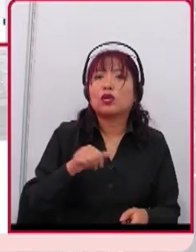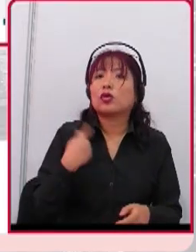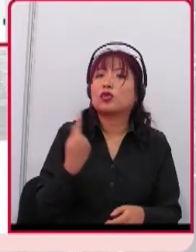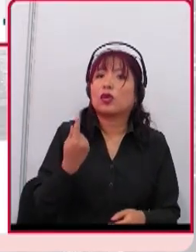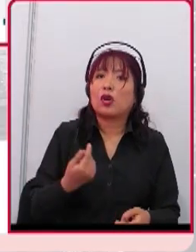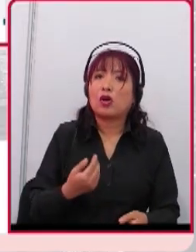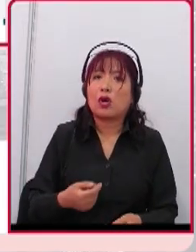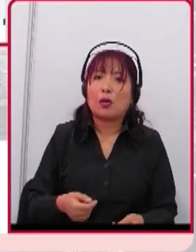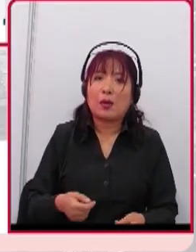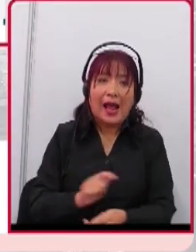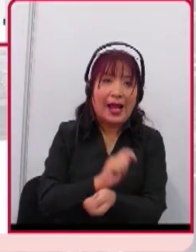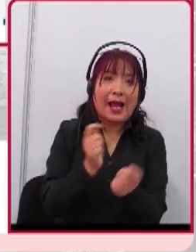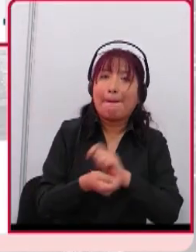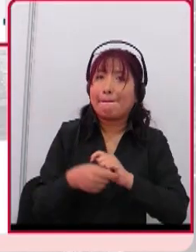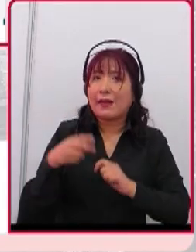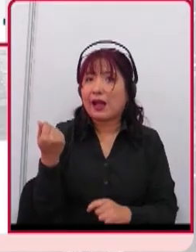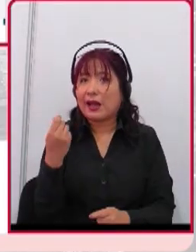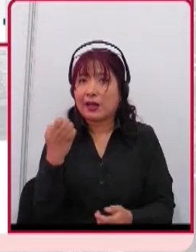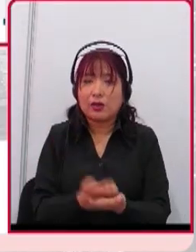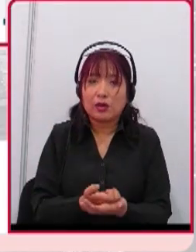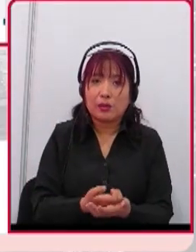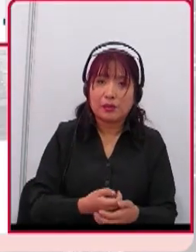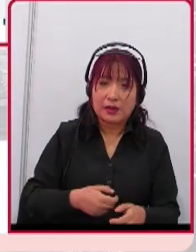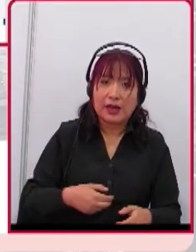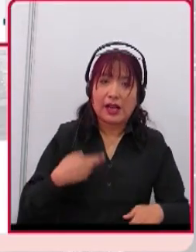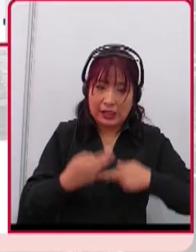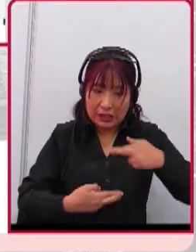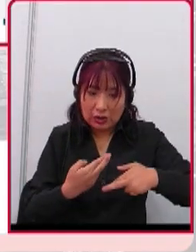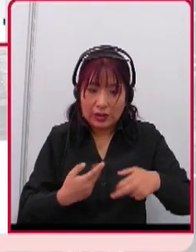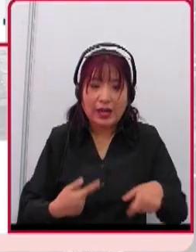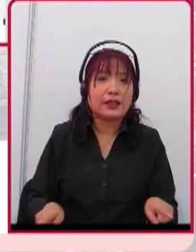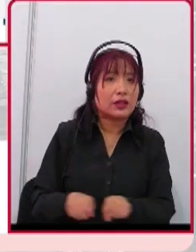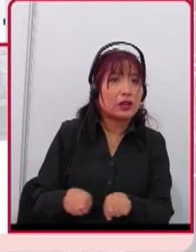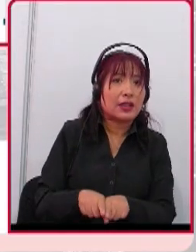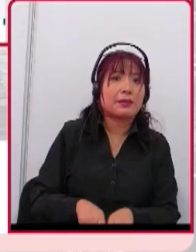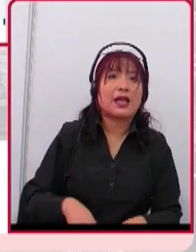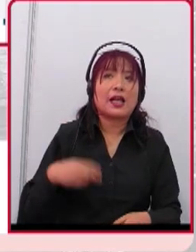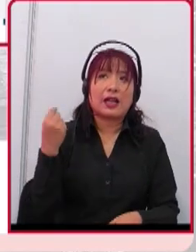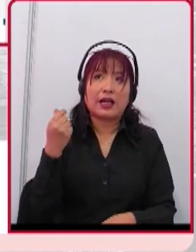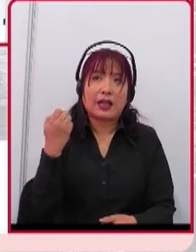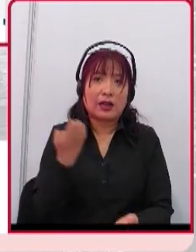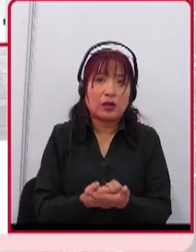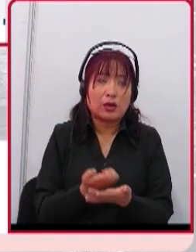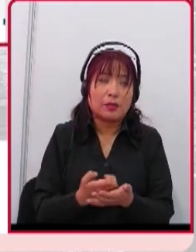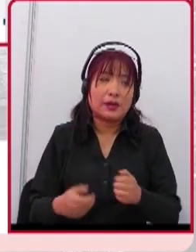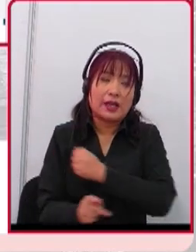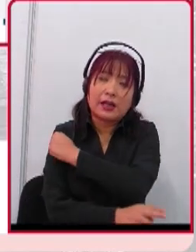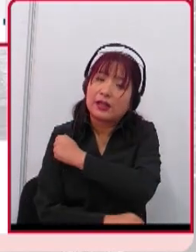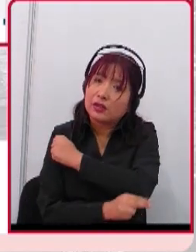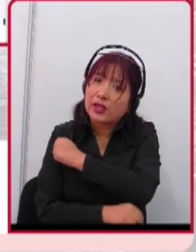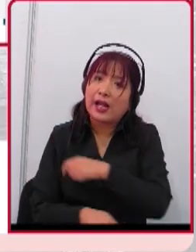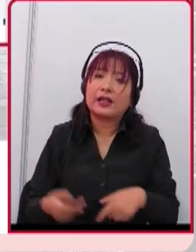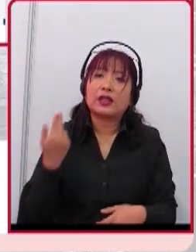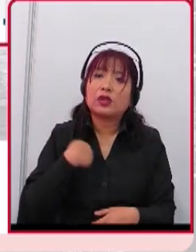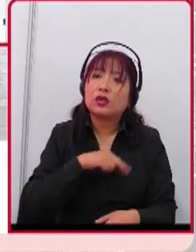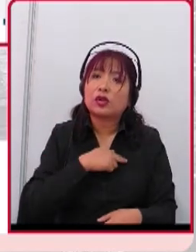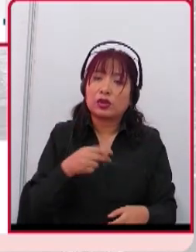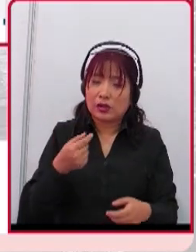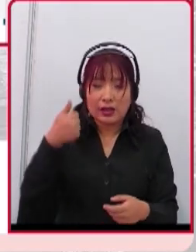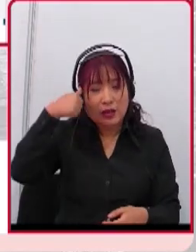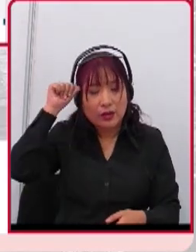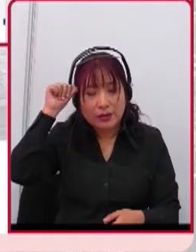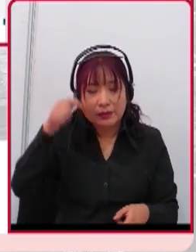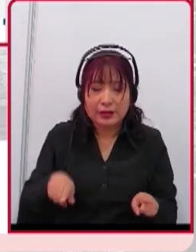dinamizar la economía local o regional, sino también a la economía nacional. Recordemos que finalmente la transferencia de estos